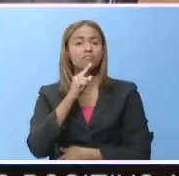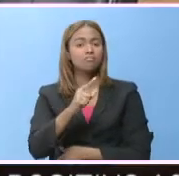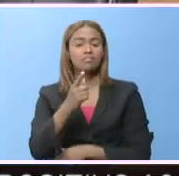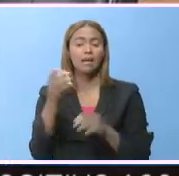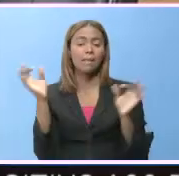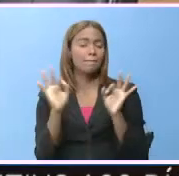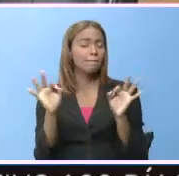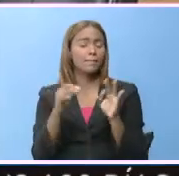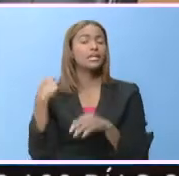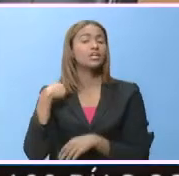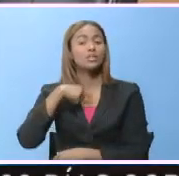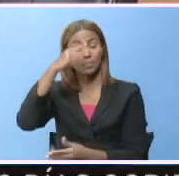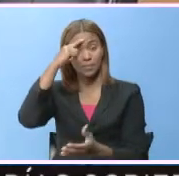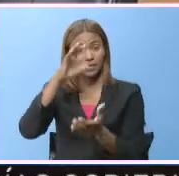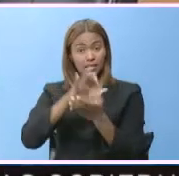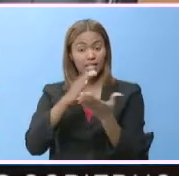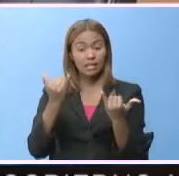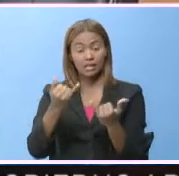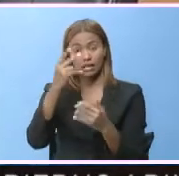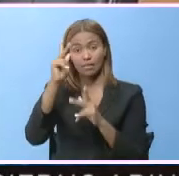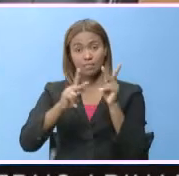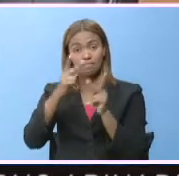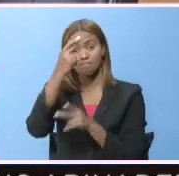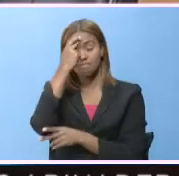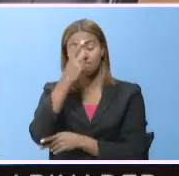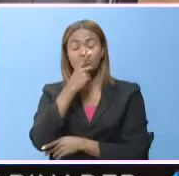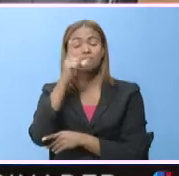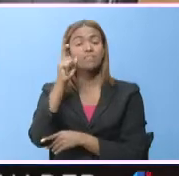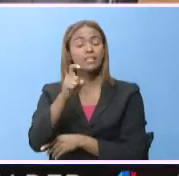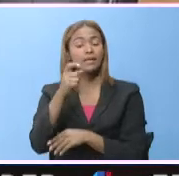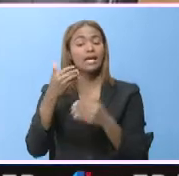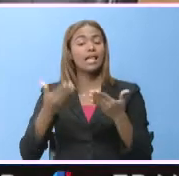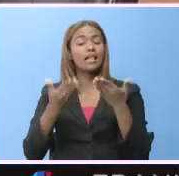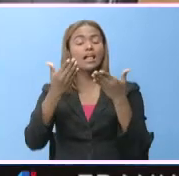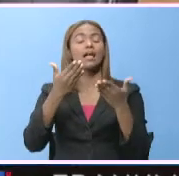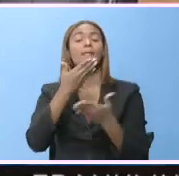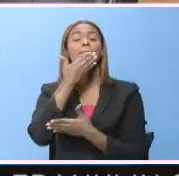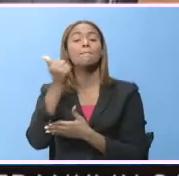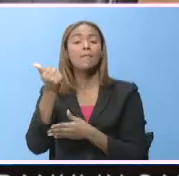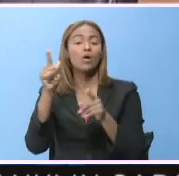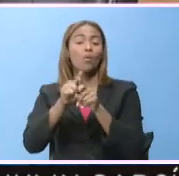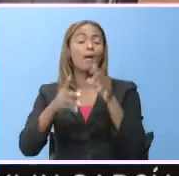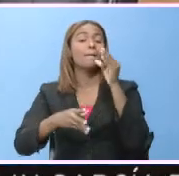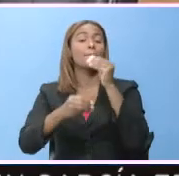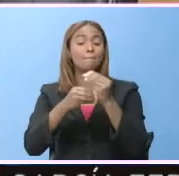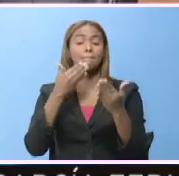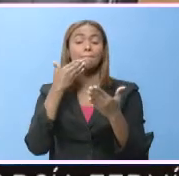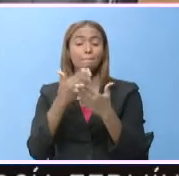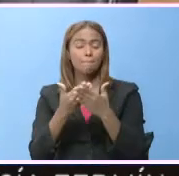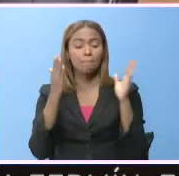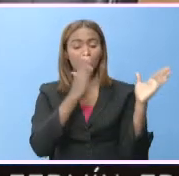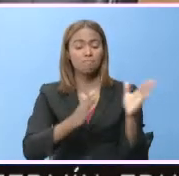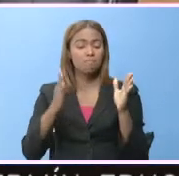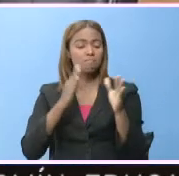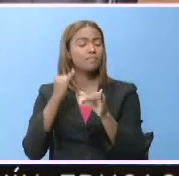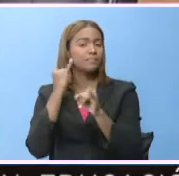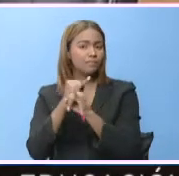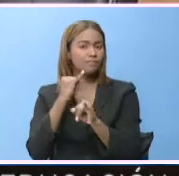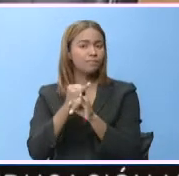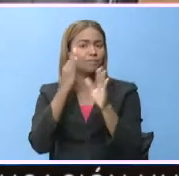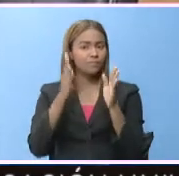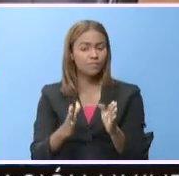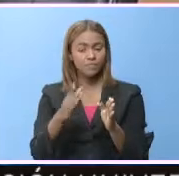vano, creemos que el Estado dominicano debe abocarse a crear mejores y más eficientes mecanismos institucionales